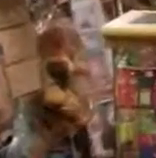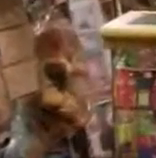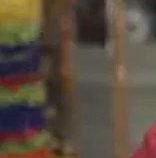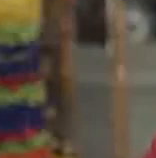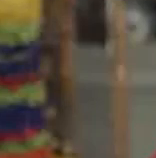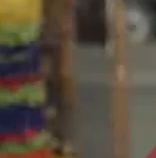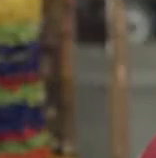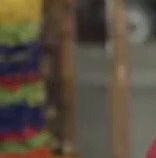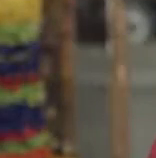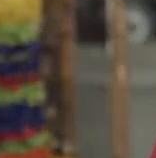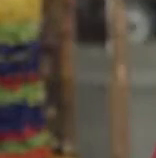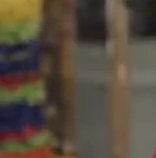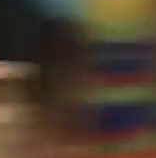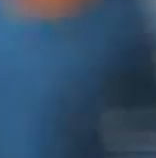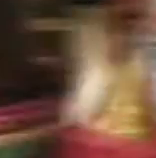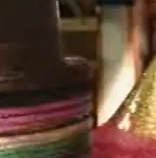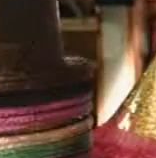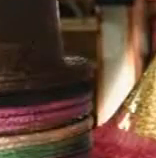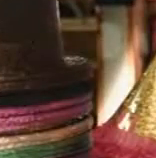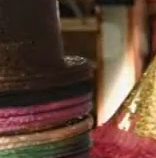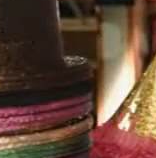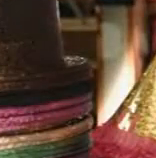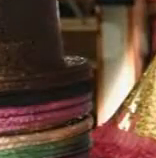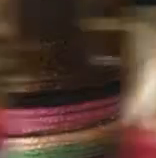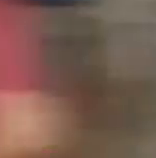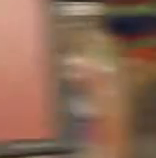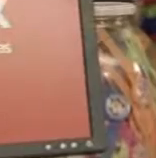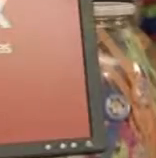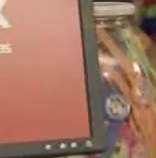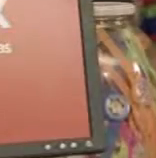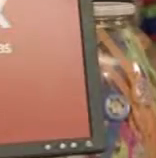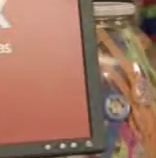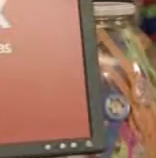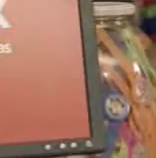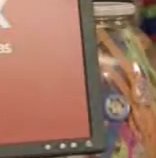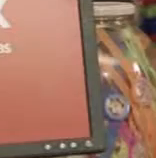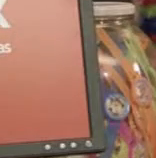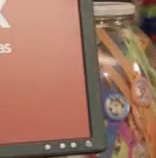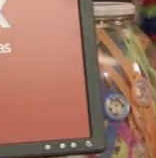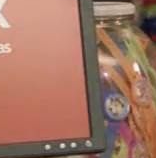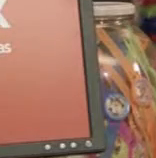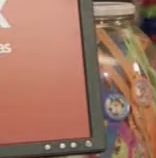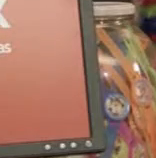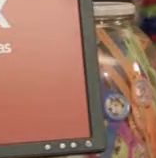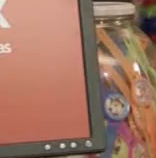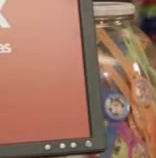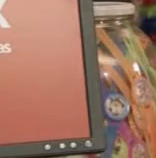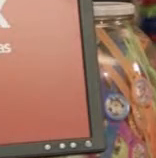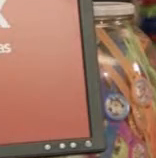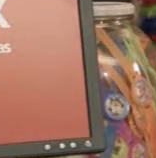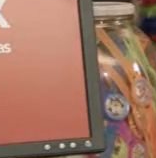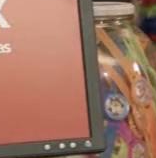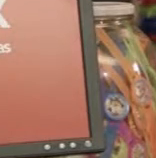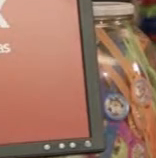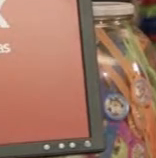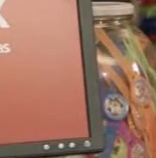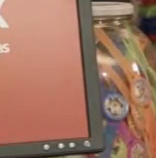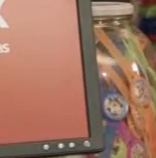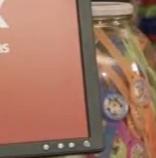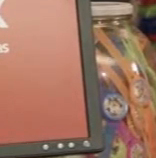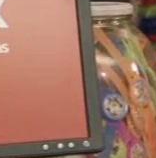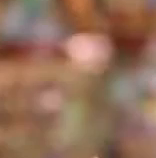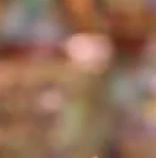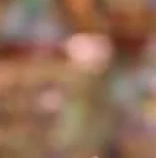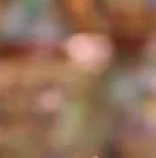Buenas, Bessie. ¿Tiene cartulina? Claro, vecina. ¿Y ese papel? ¡Ay, el recibo! Ay, vecino, ¿usted sabe dónde